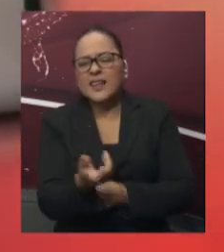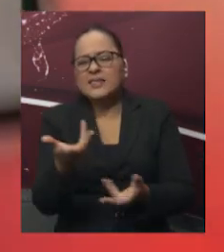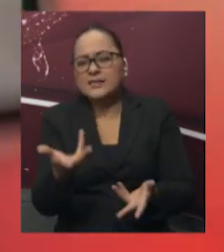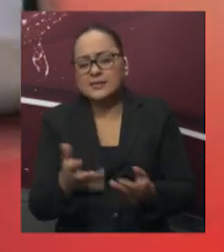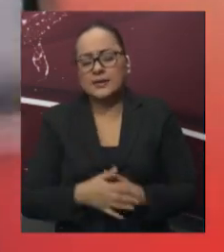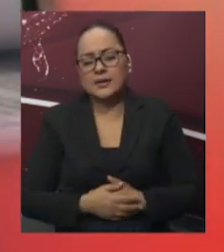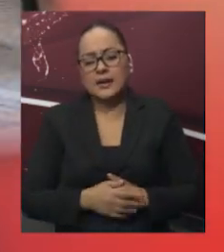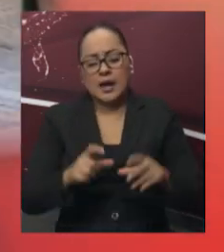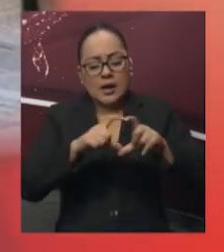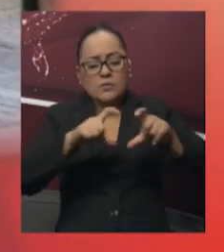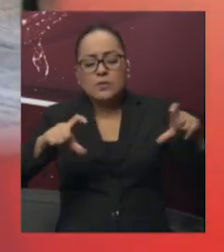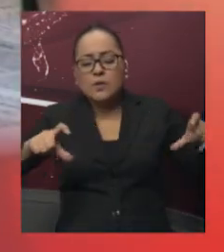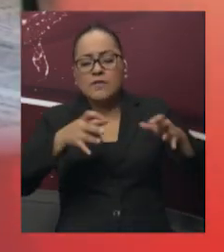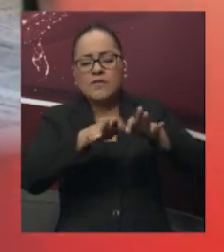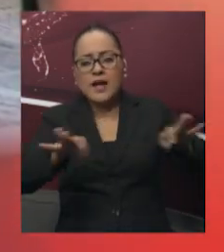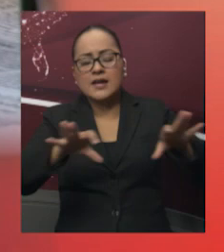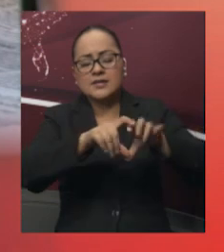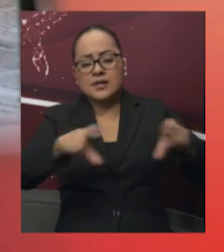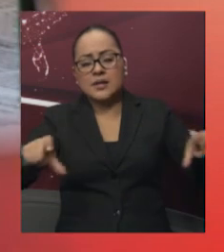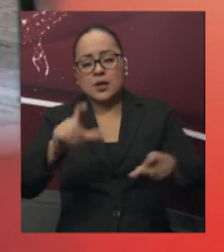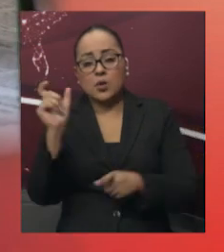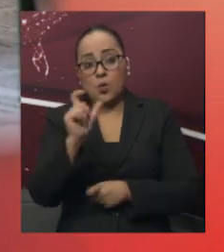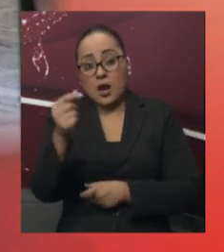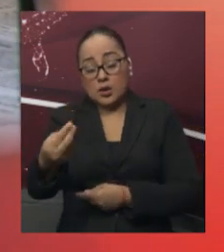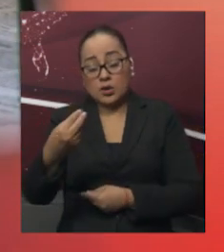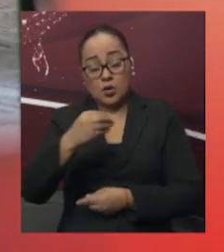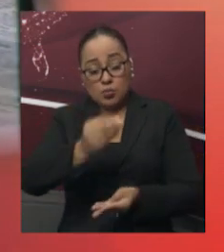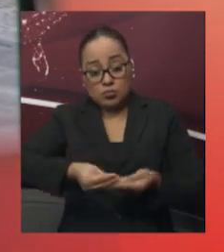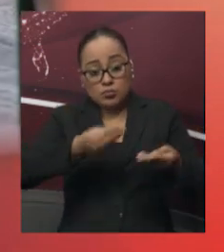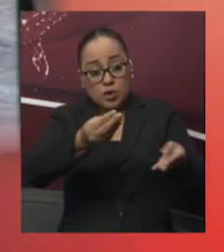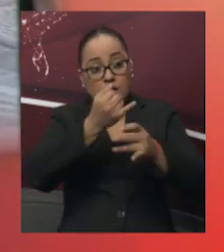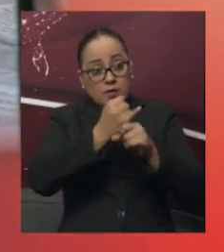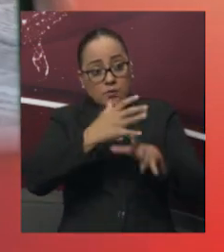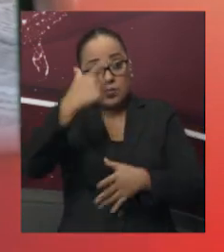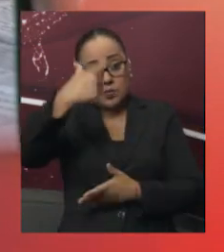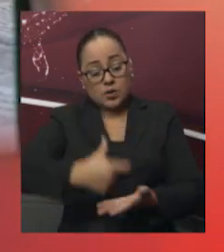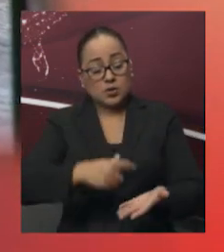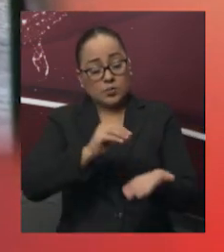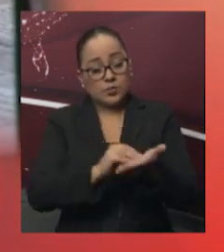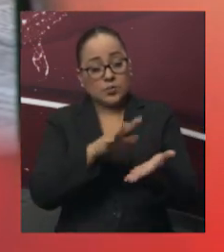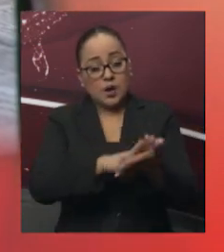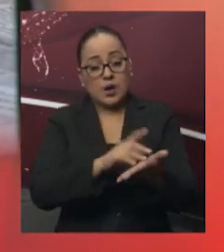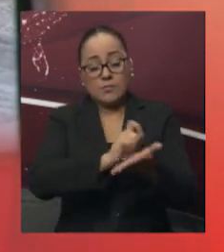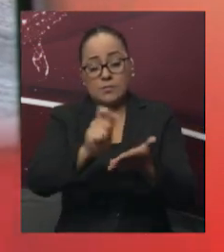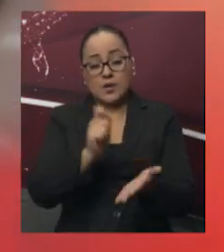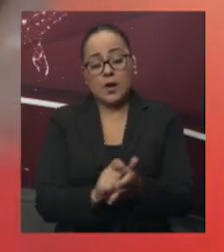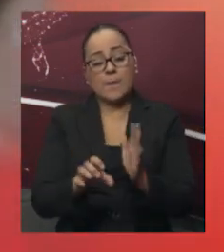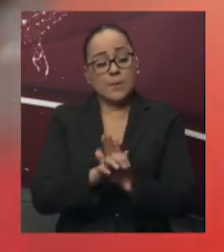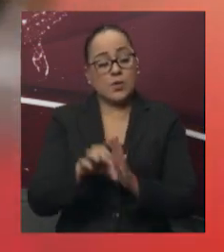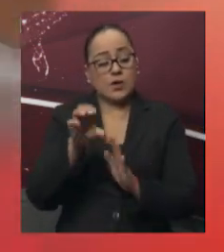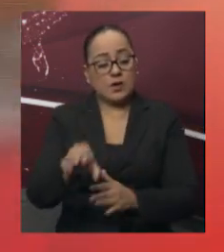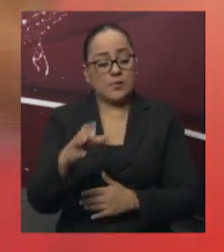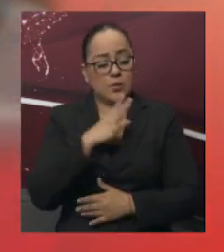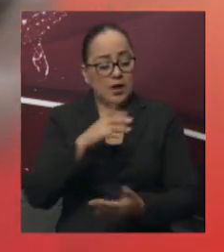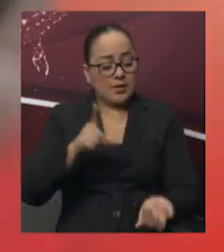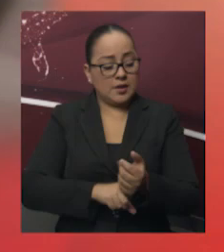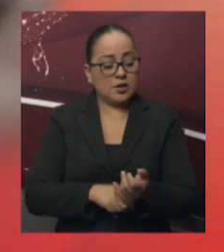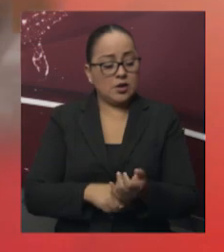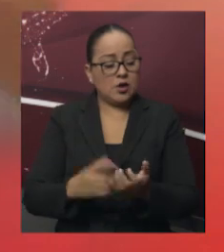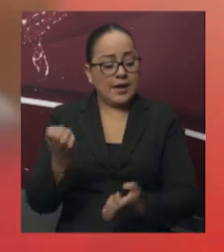un enunciado que siempre va a haber cuando recaben nuestros datos personales, en donde puede ser, por ejemplo, en un